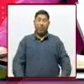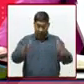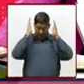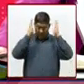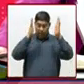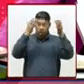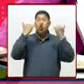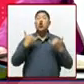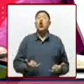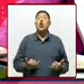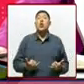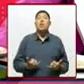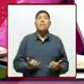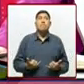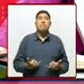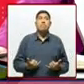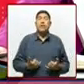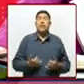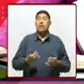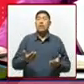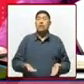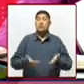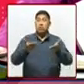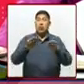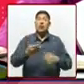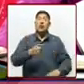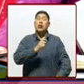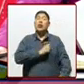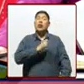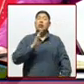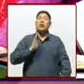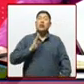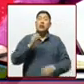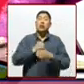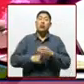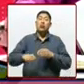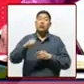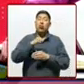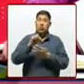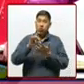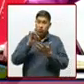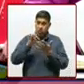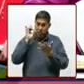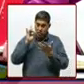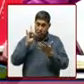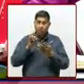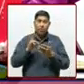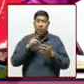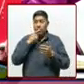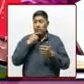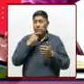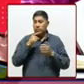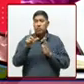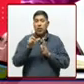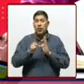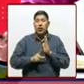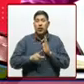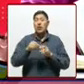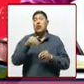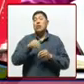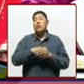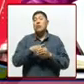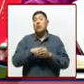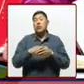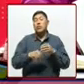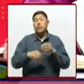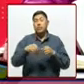Atención, porque hoy han presentado al Tribunal Supremo Electoral las listas elaboradas por la Asamblea Legislativa Plurinacional sobre los candidatos